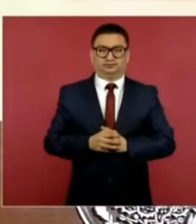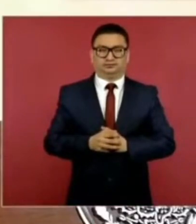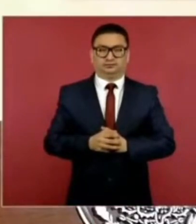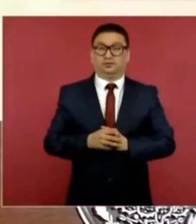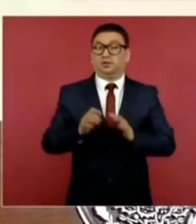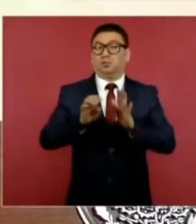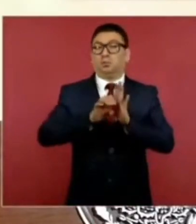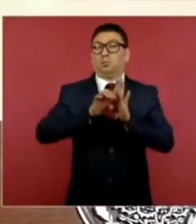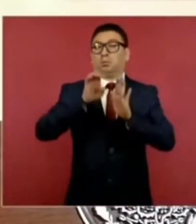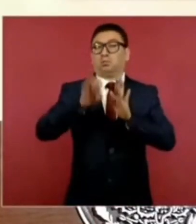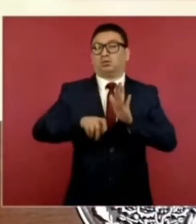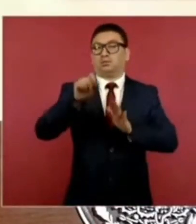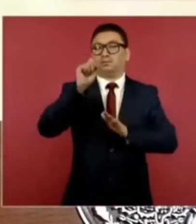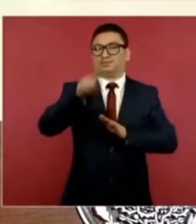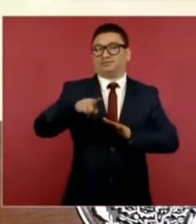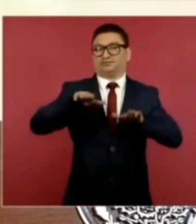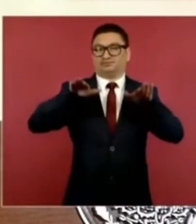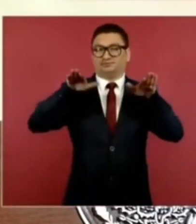aeropuerto,